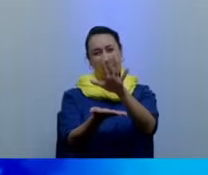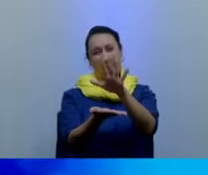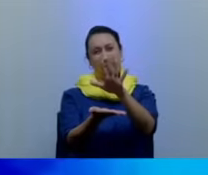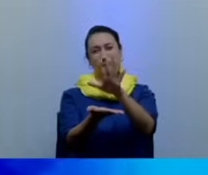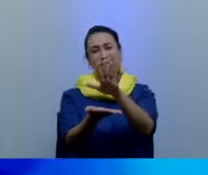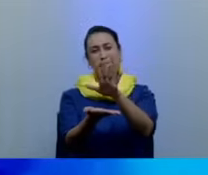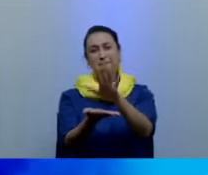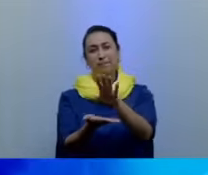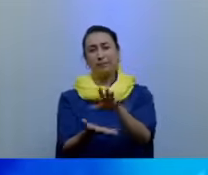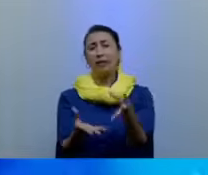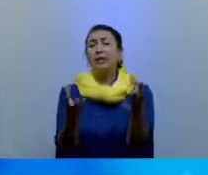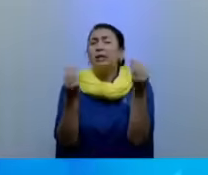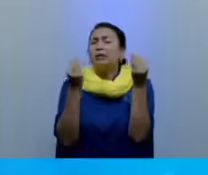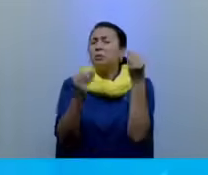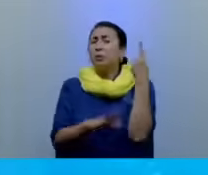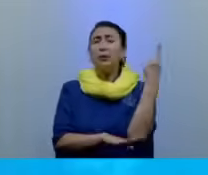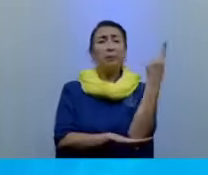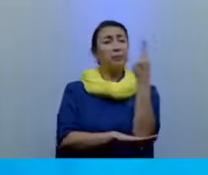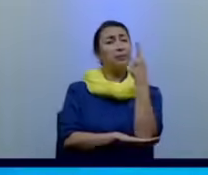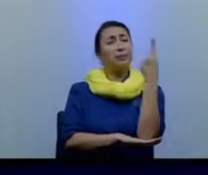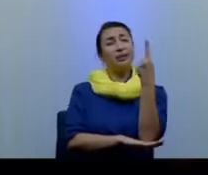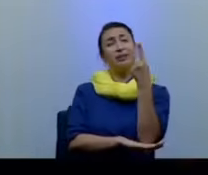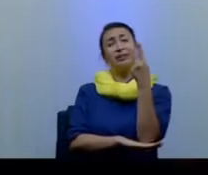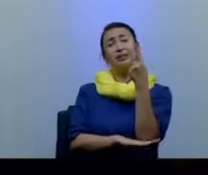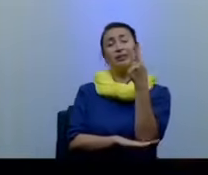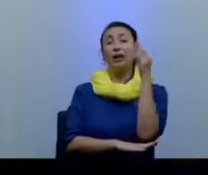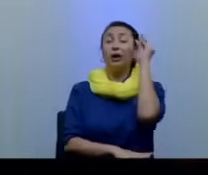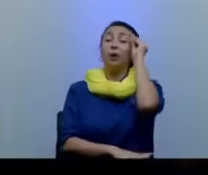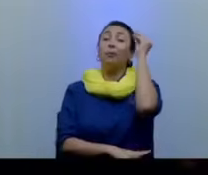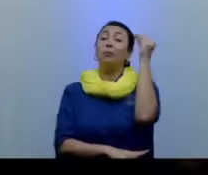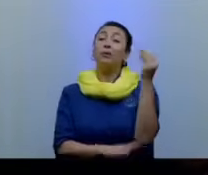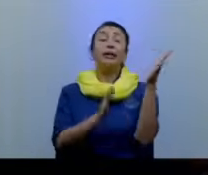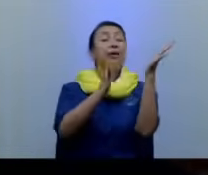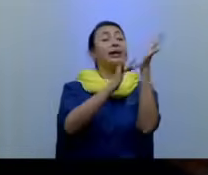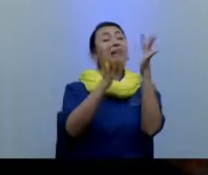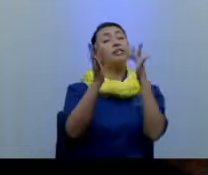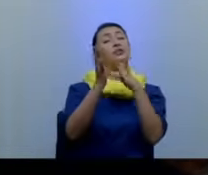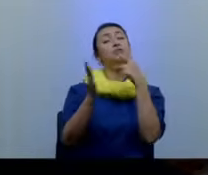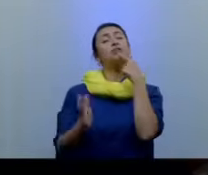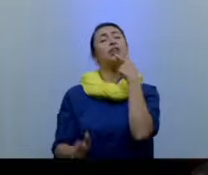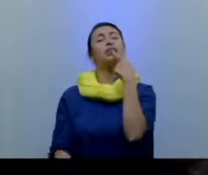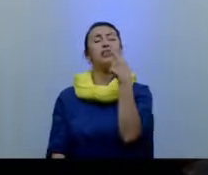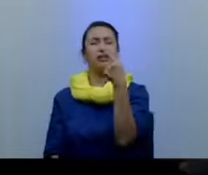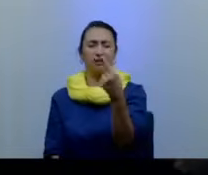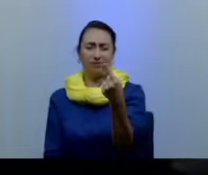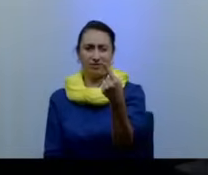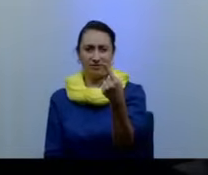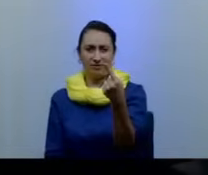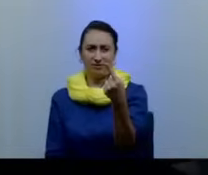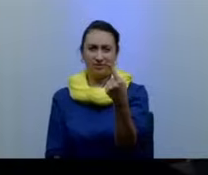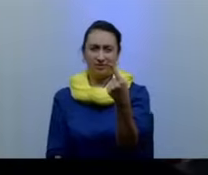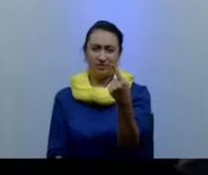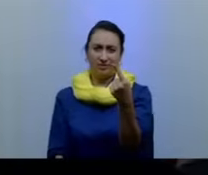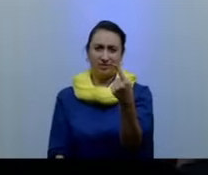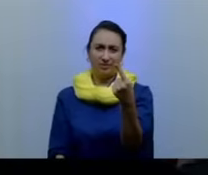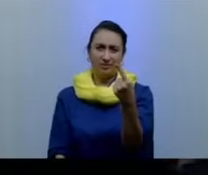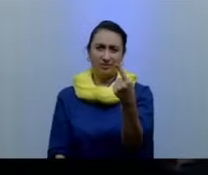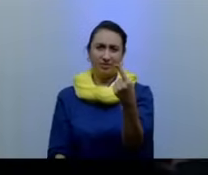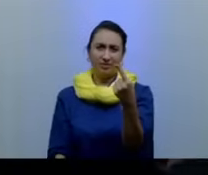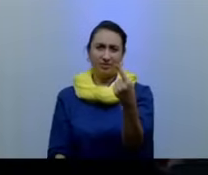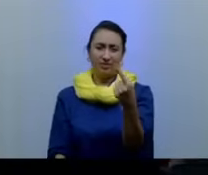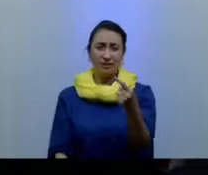Mire, es tan importante esto que el Señor dijo: si hubiesen habido 10